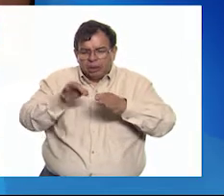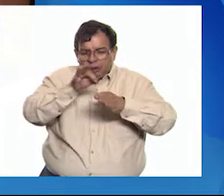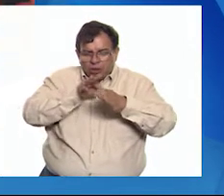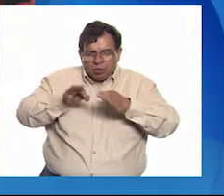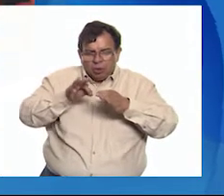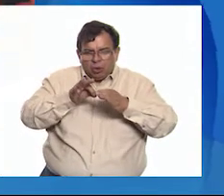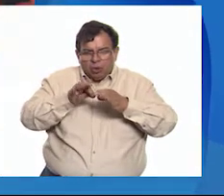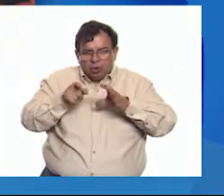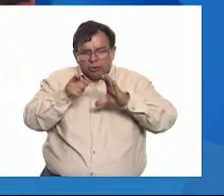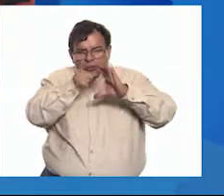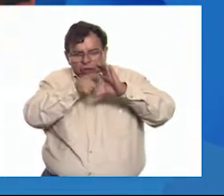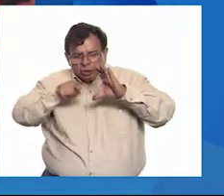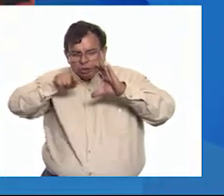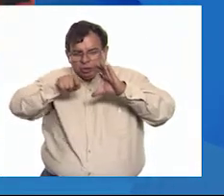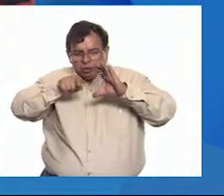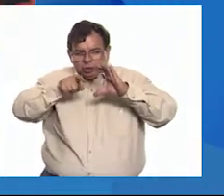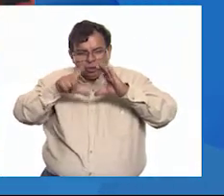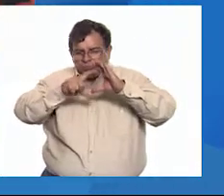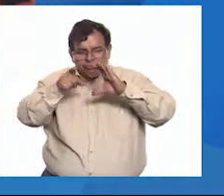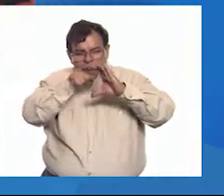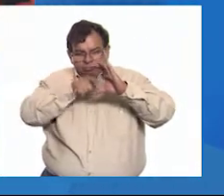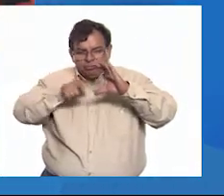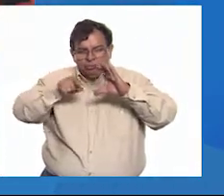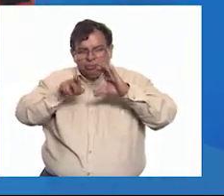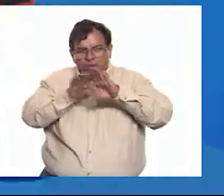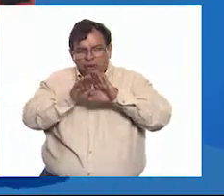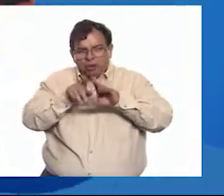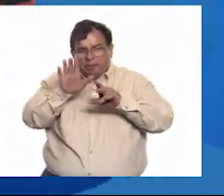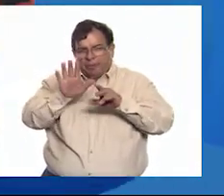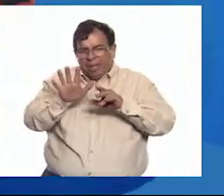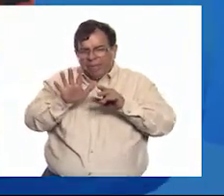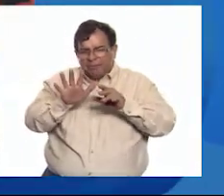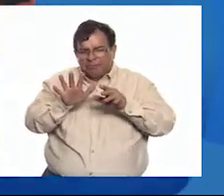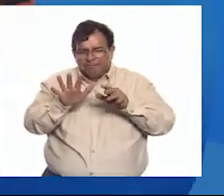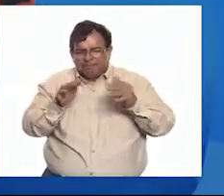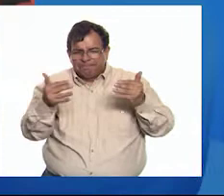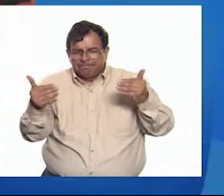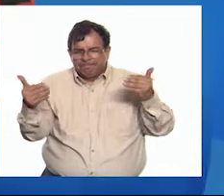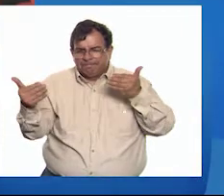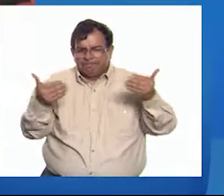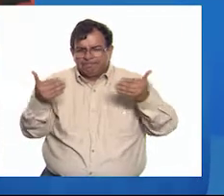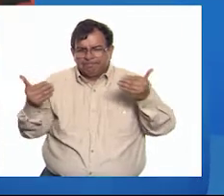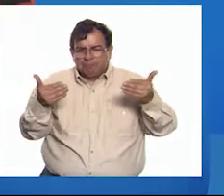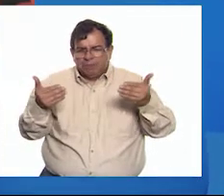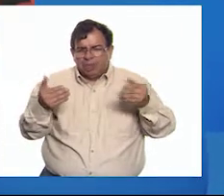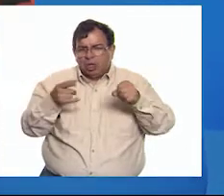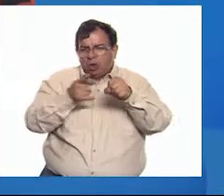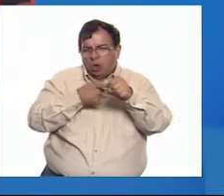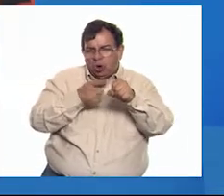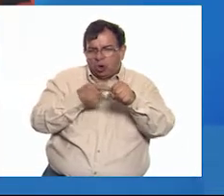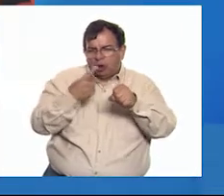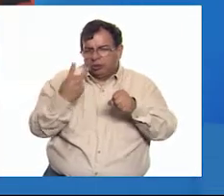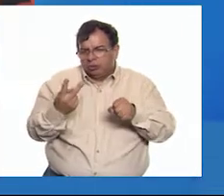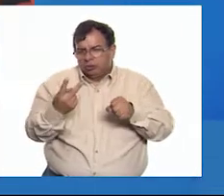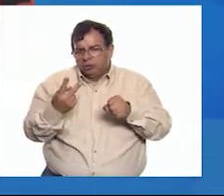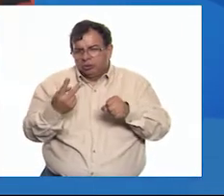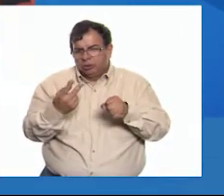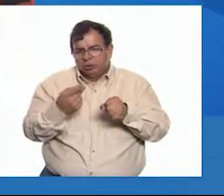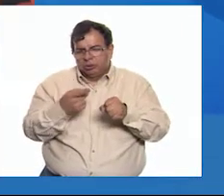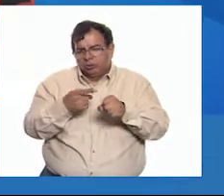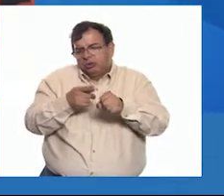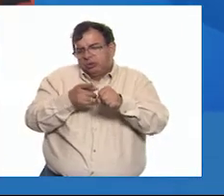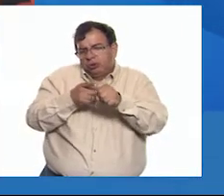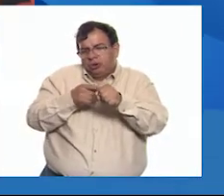círculos, medios círculos, para darle este contraste. Vamos a utilizar dos colores, en este caso yo ocupé el